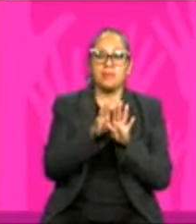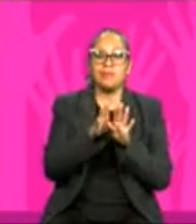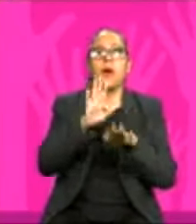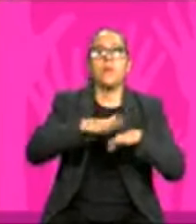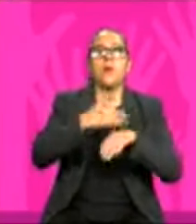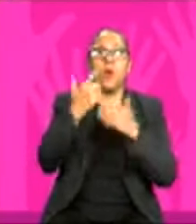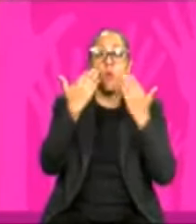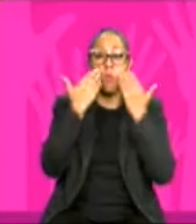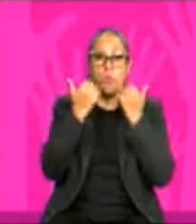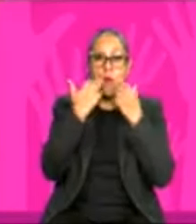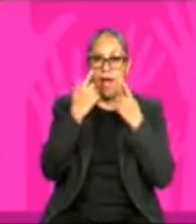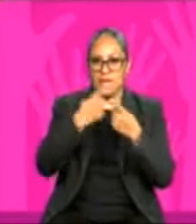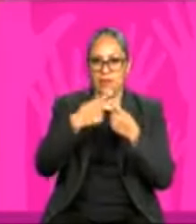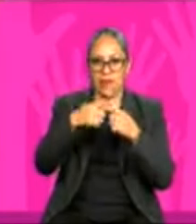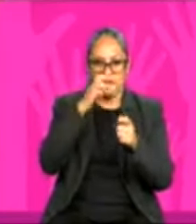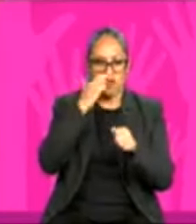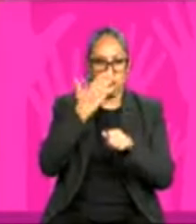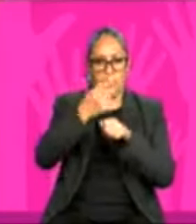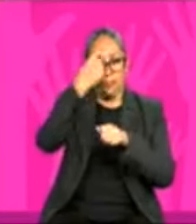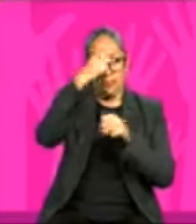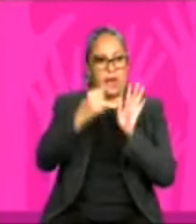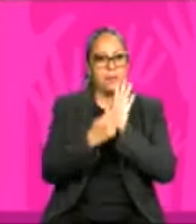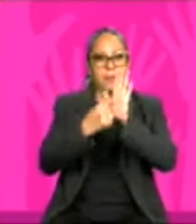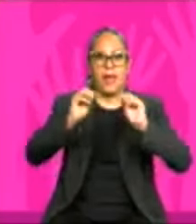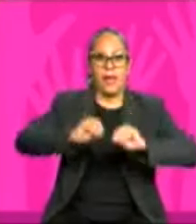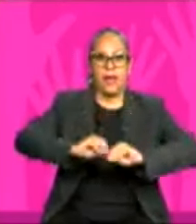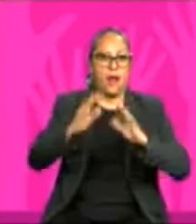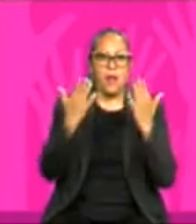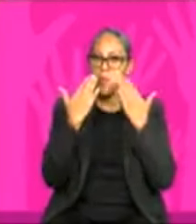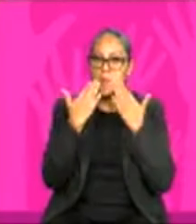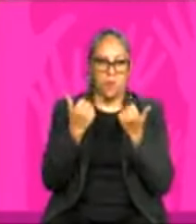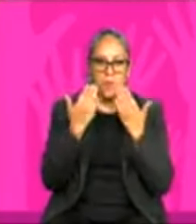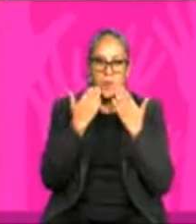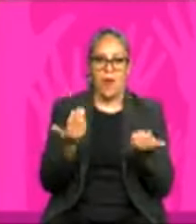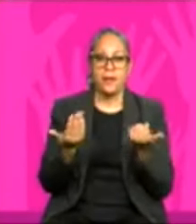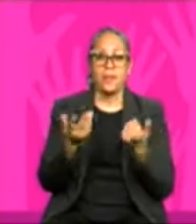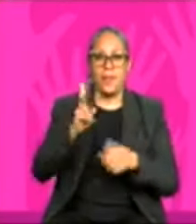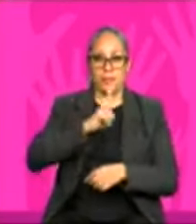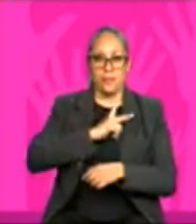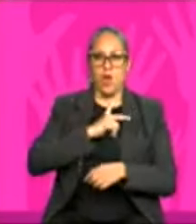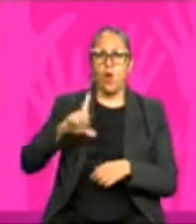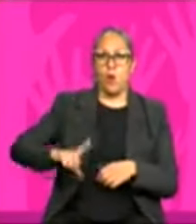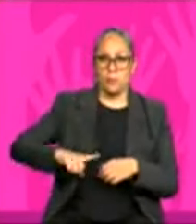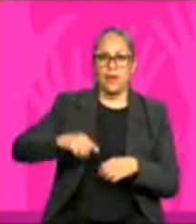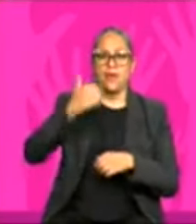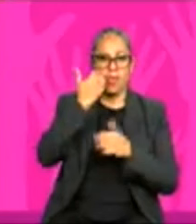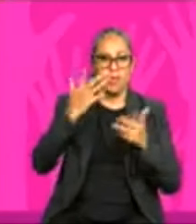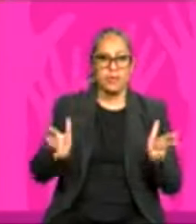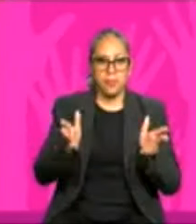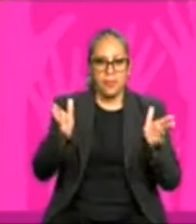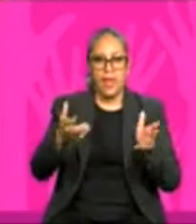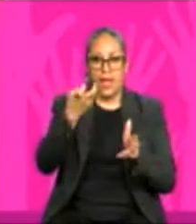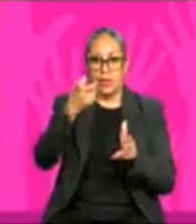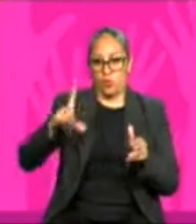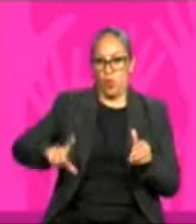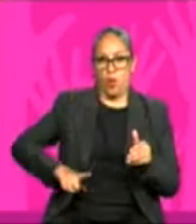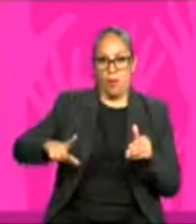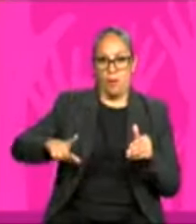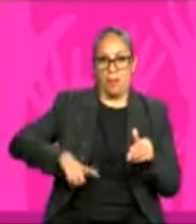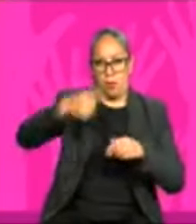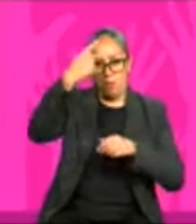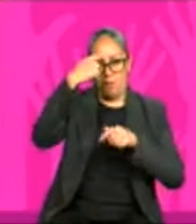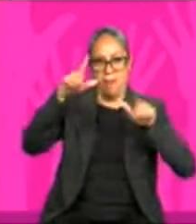garantice la transparencia ni la rendición de cuentas en ello. Por eso, mi gobierno impulsará un gobierno digital que